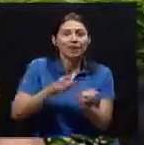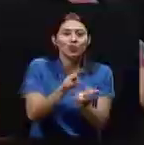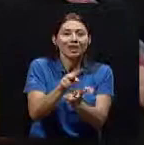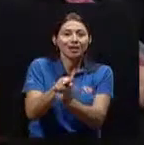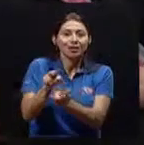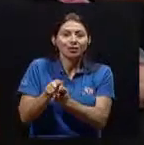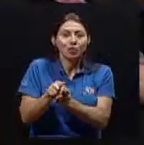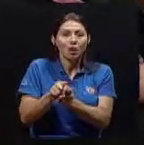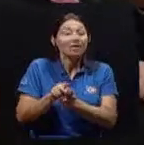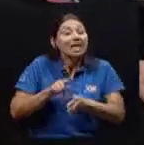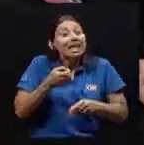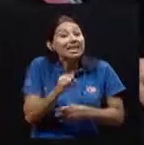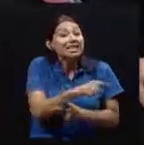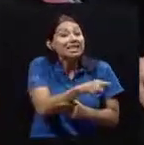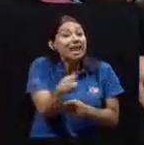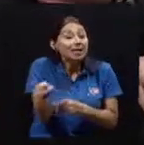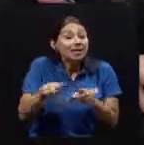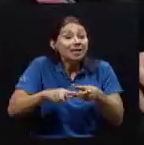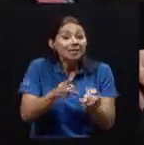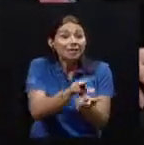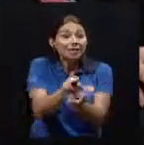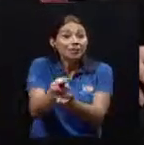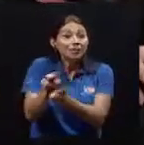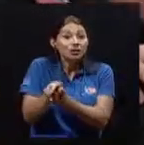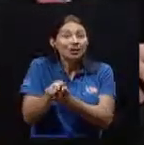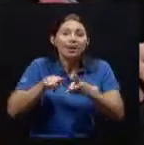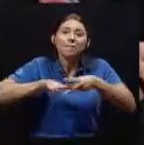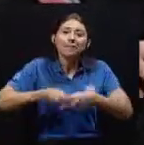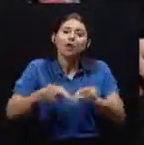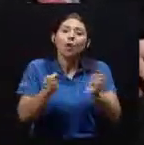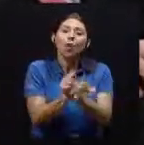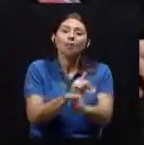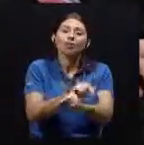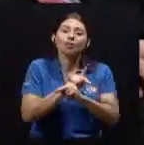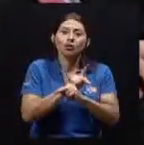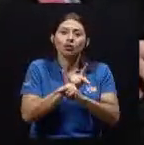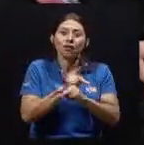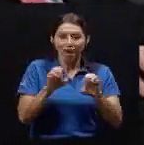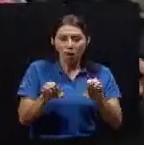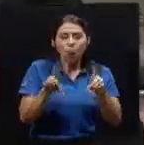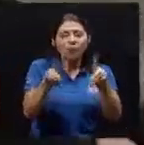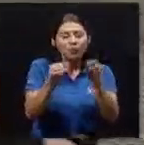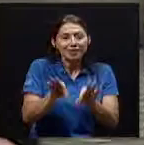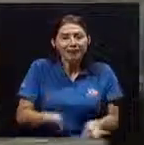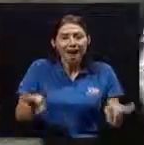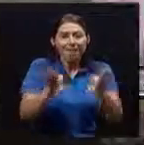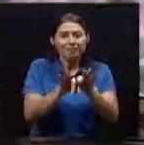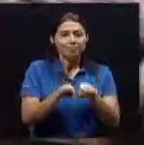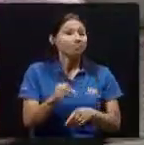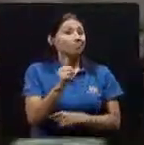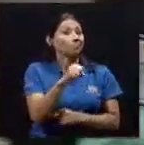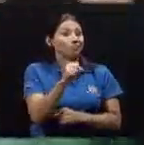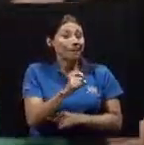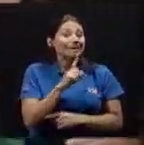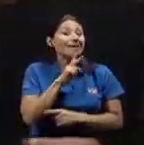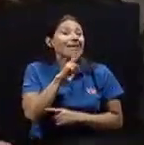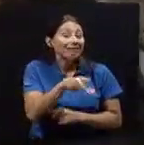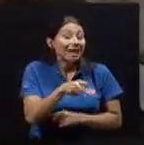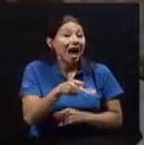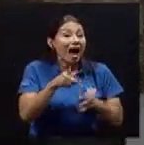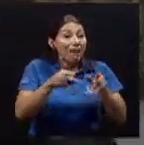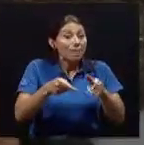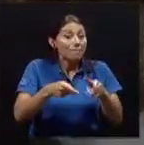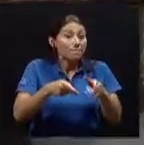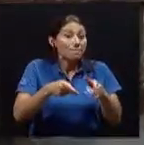que cuando se inician con protección. La educación definitivamente es clave. Y es que, don Marco, mucho del temor también de papá, mamá o